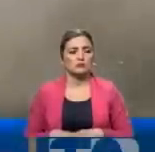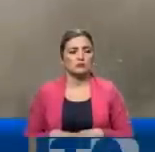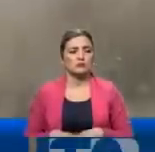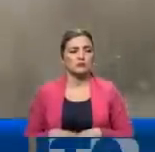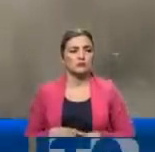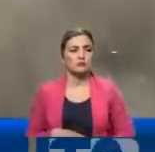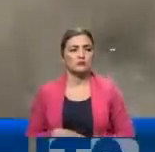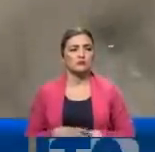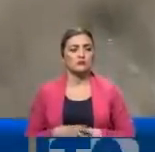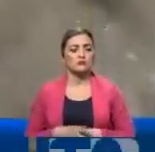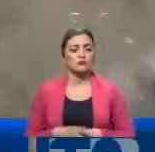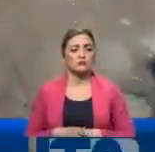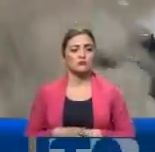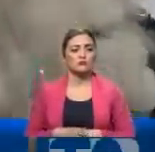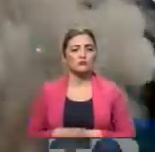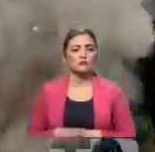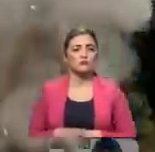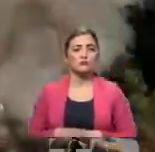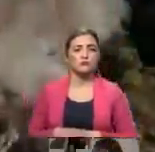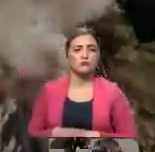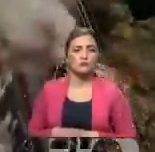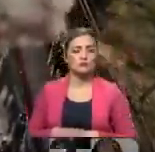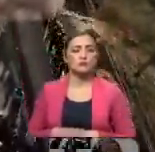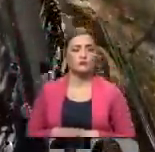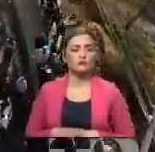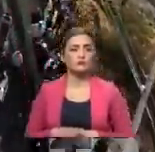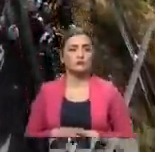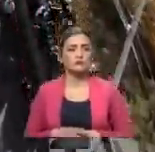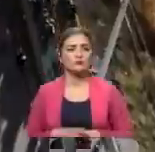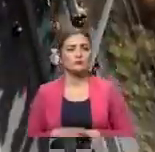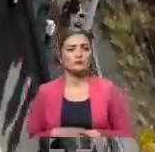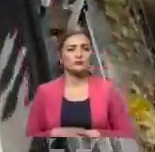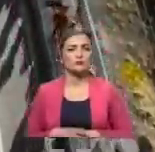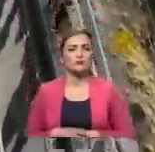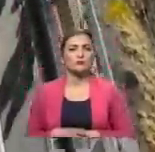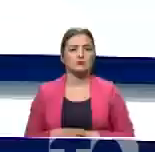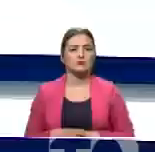de Stalin Sandoval y David de la Torre, Paul Coello, 24 horas.